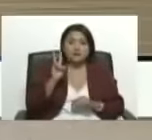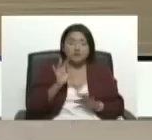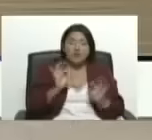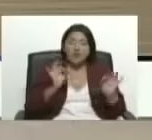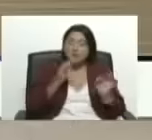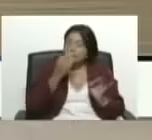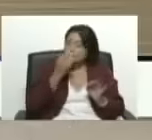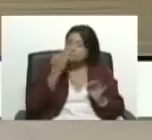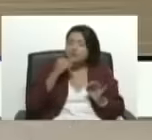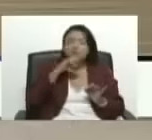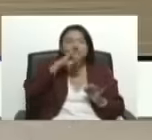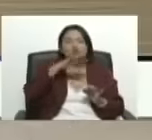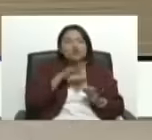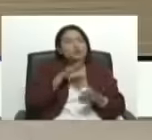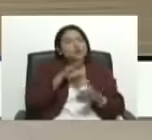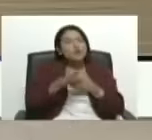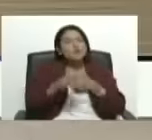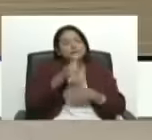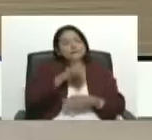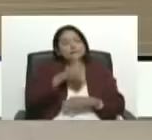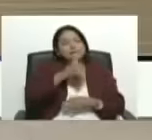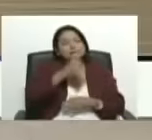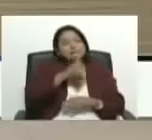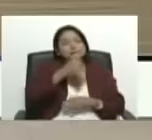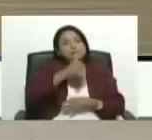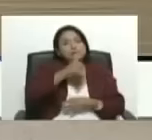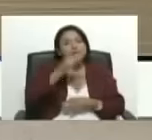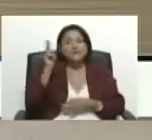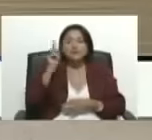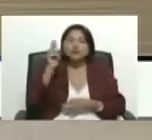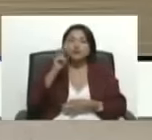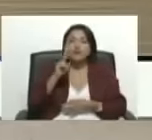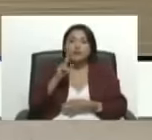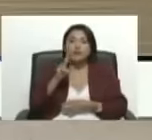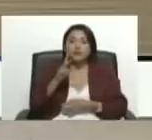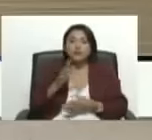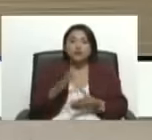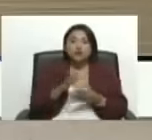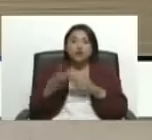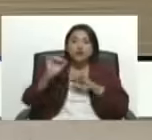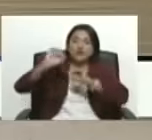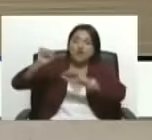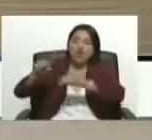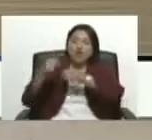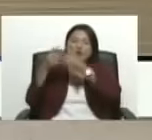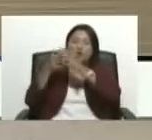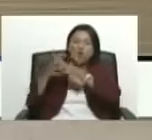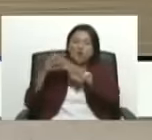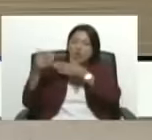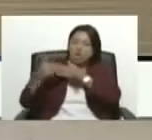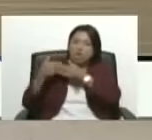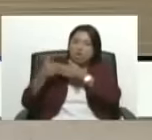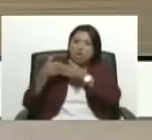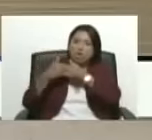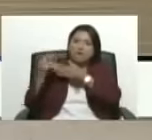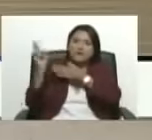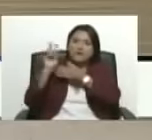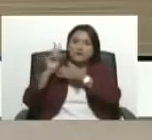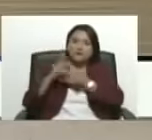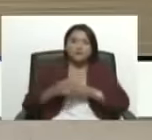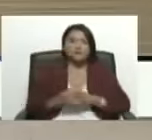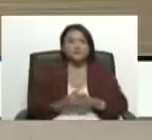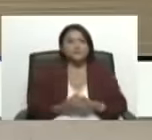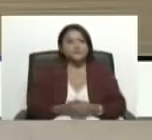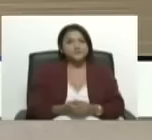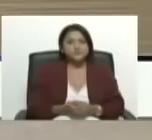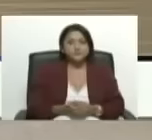reciente, lo que ha sido la resistencia del pueblo venezolano frente al criminal bloqueo establecido desde el gobierno de